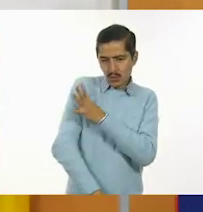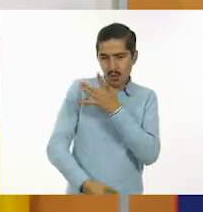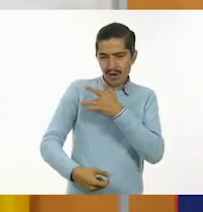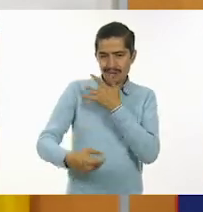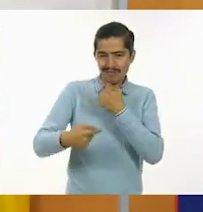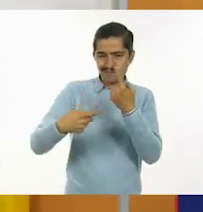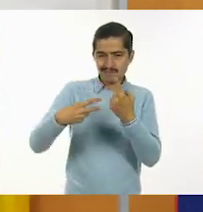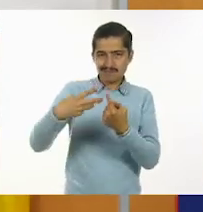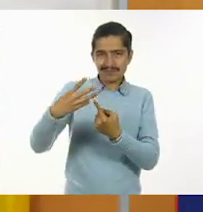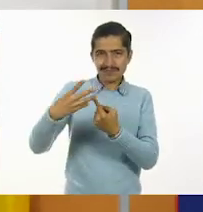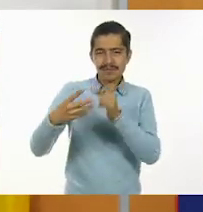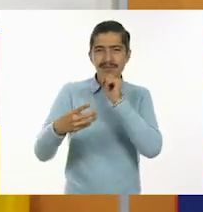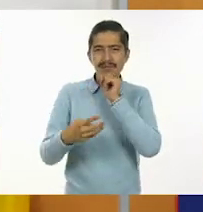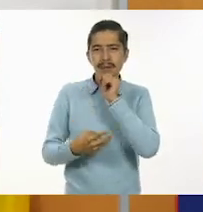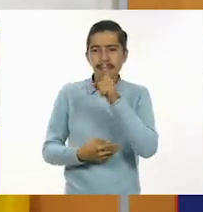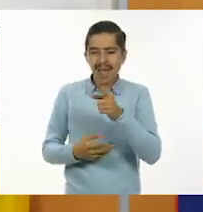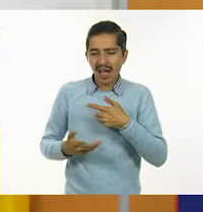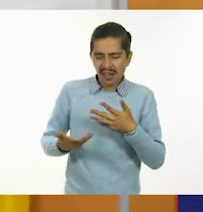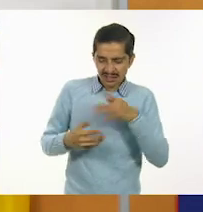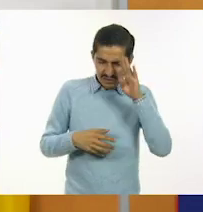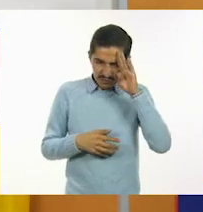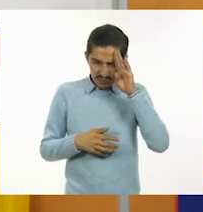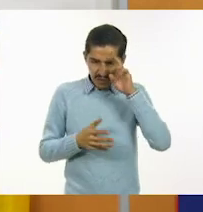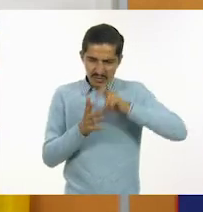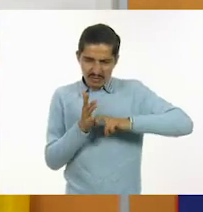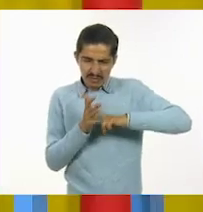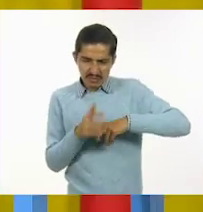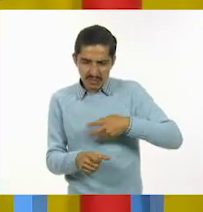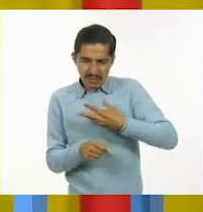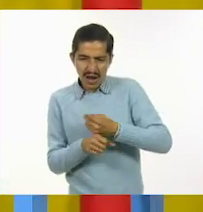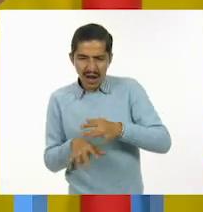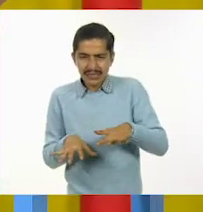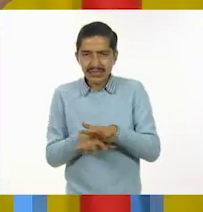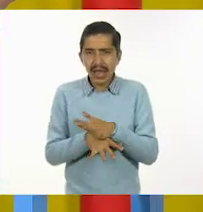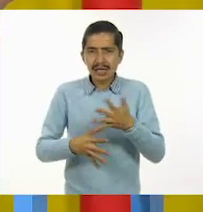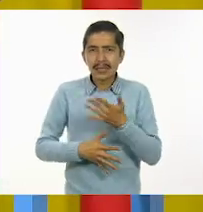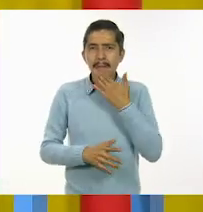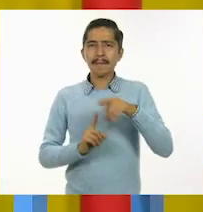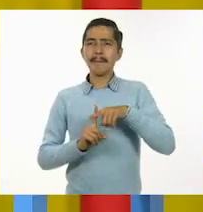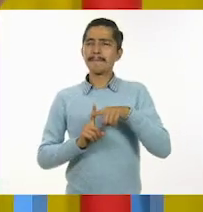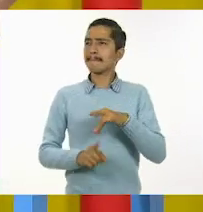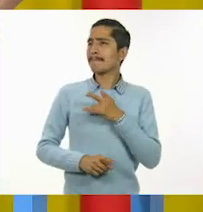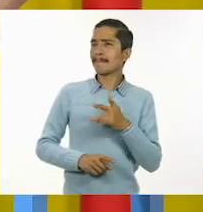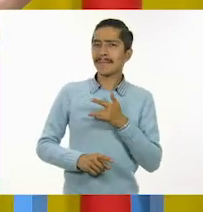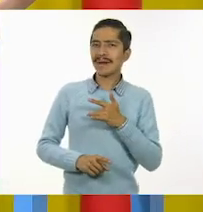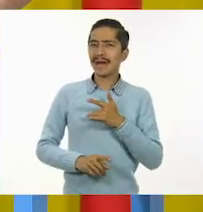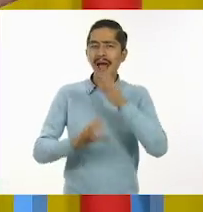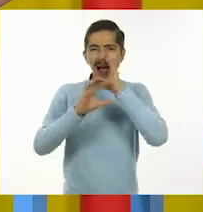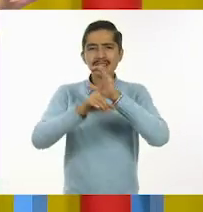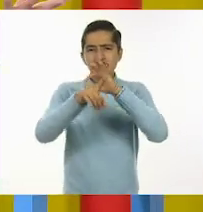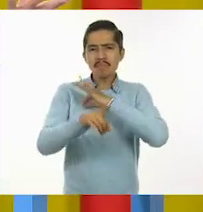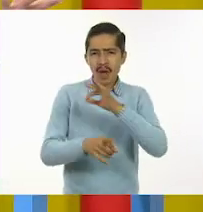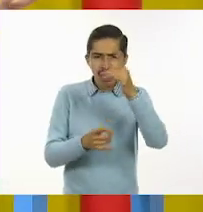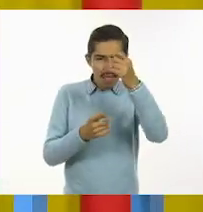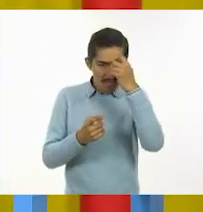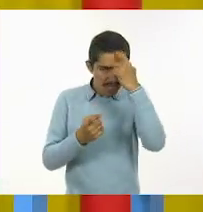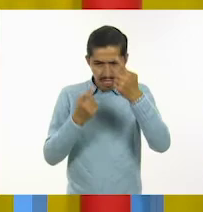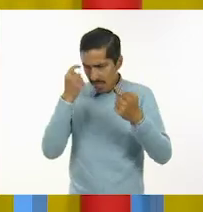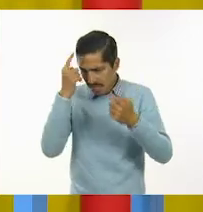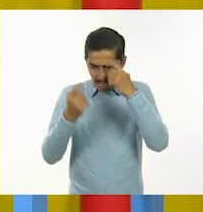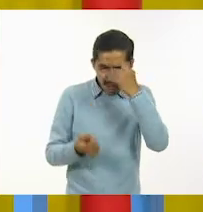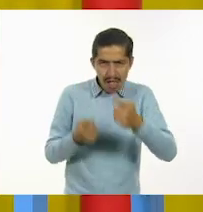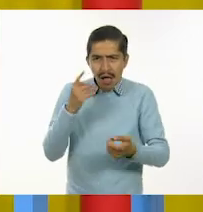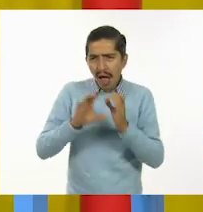sirve para buscar las acciones que te lleven al bienestar. Claro, podemos inventar nuestras propias canciones. Es verdad.